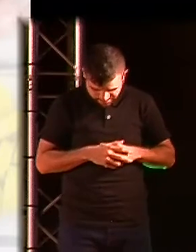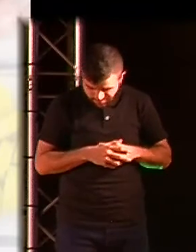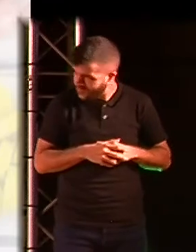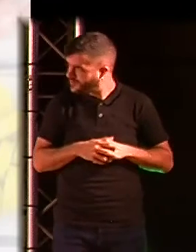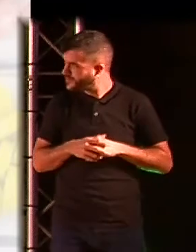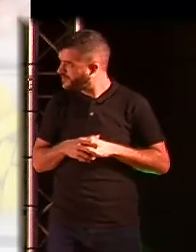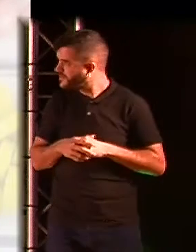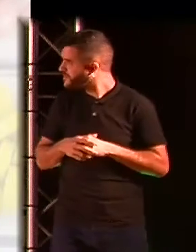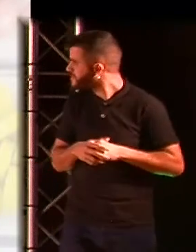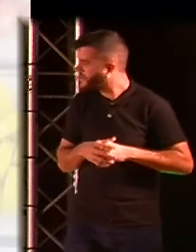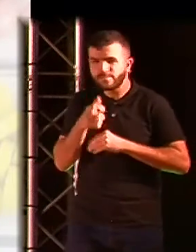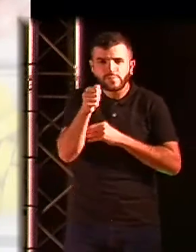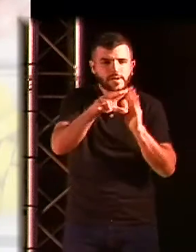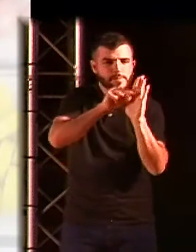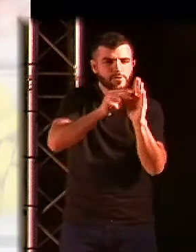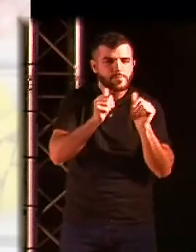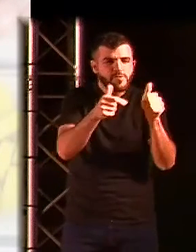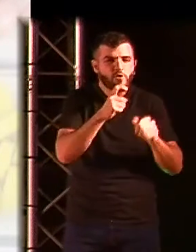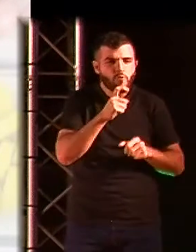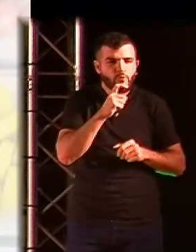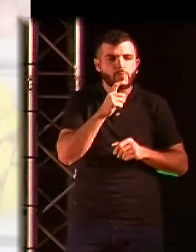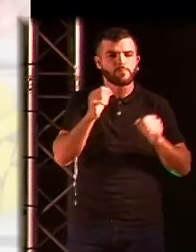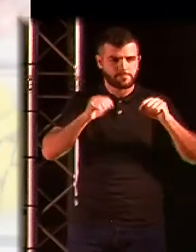¿Qué se le hace para que dé el vídeo? Ahora.